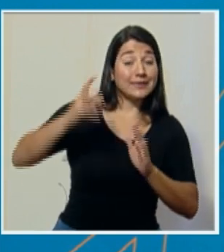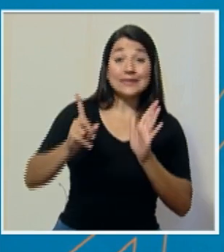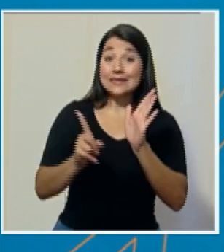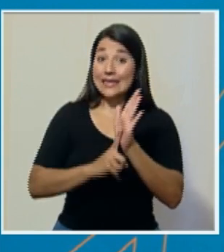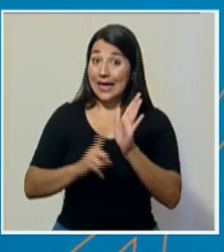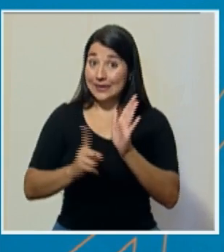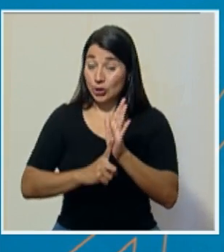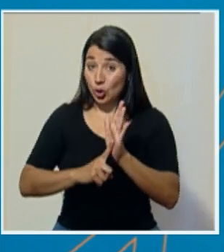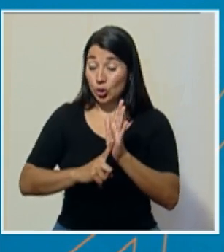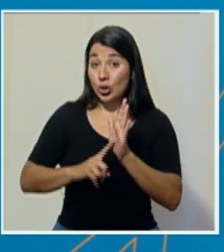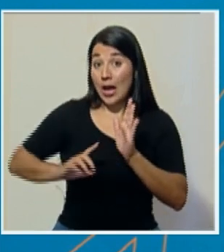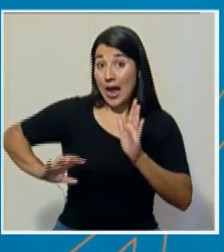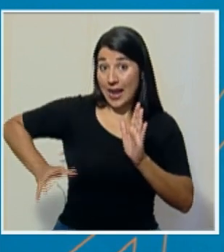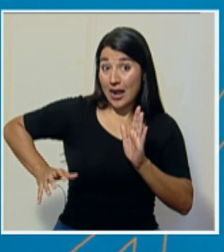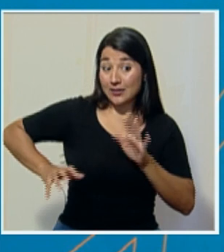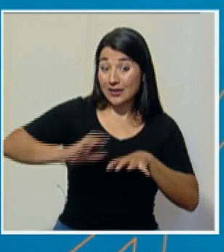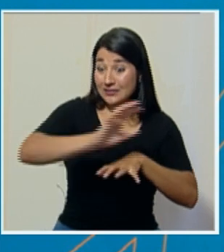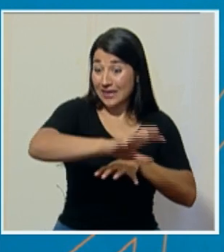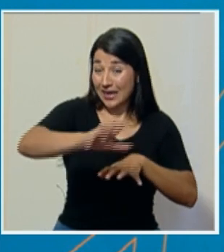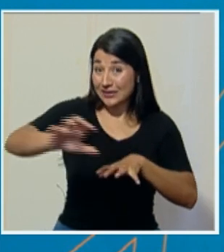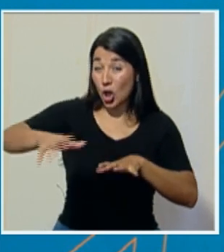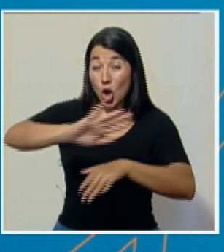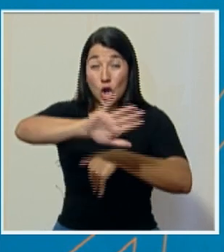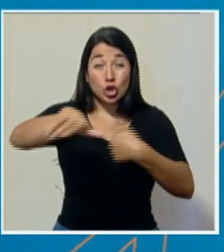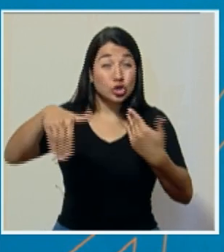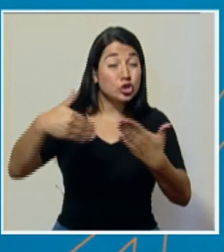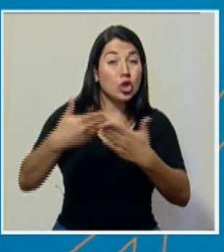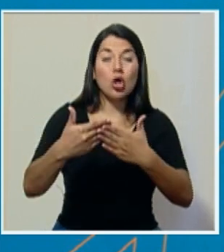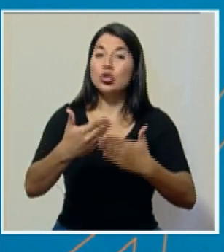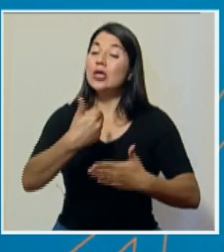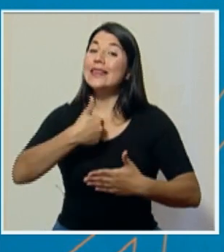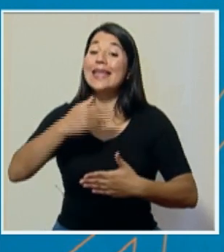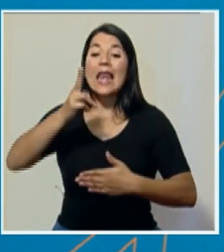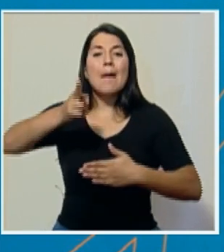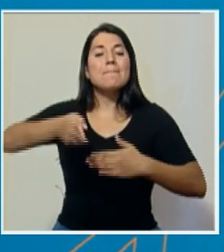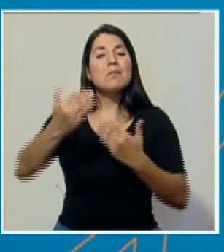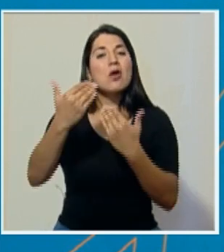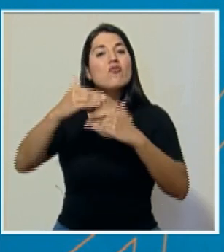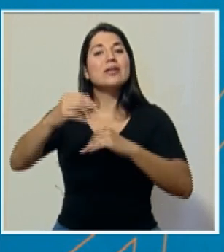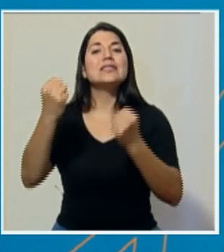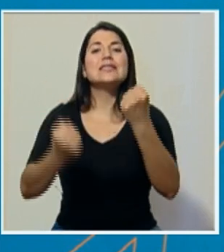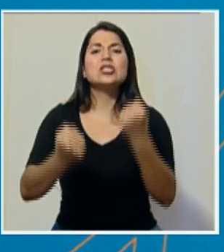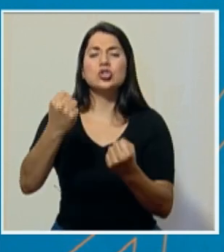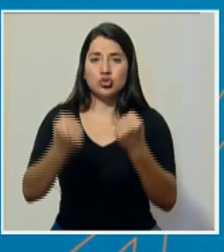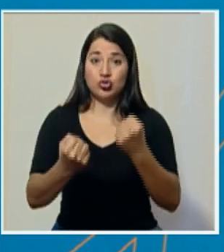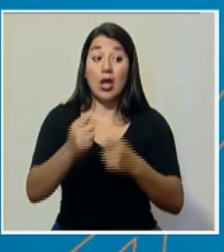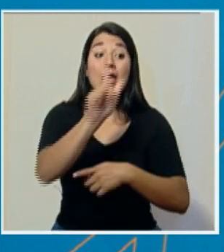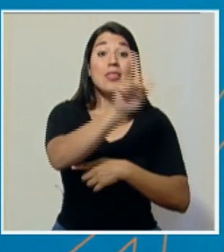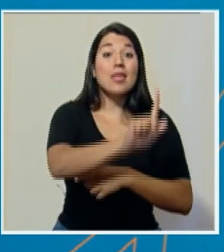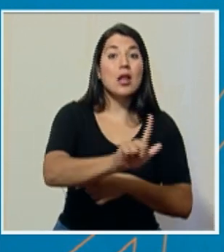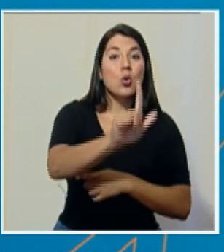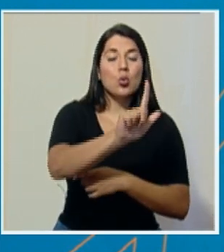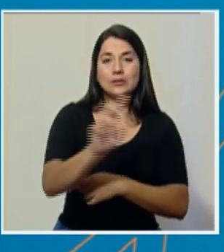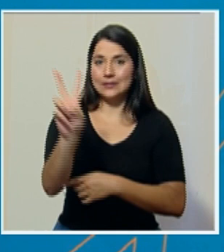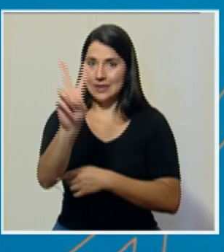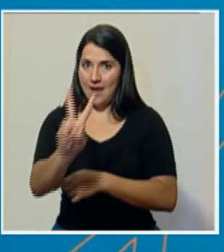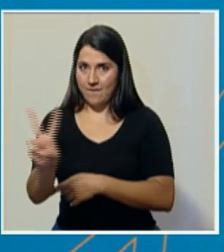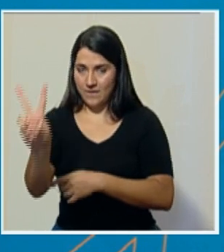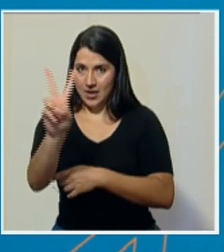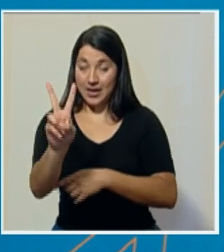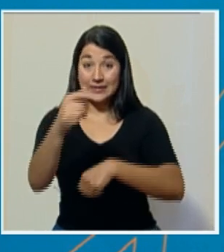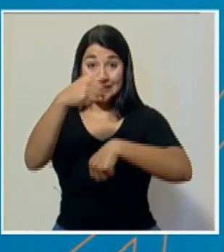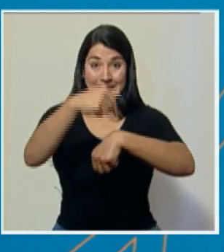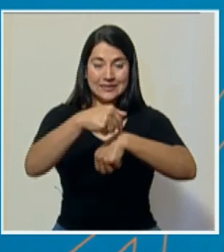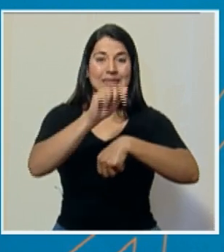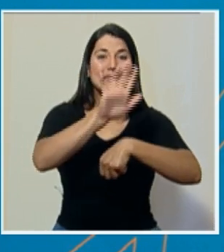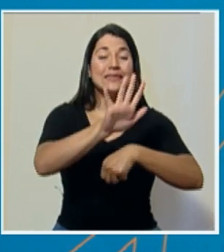los cantones en alerta a naranja tendrán una restricción vehicular sanitaria de lunes a viernes que va en la franja